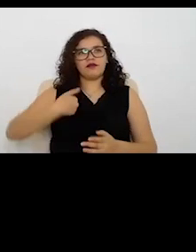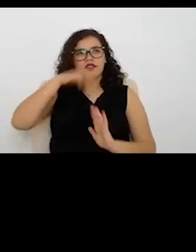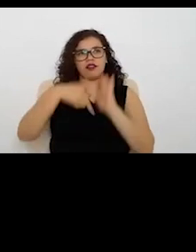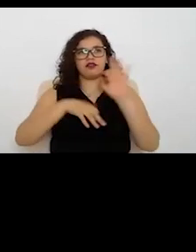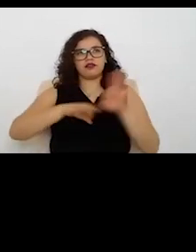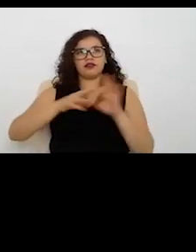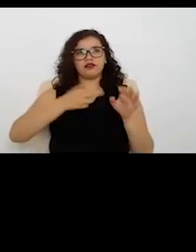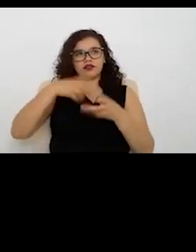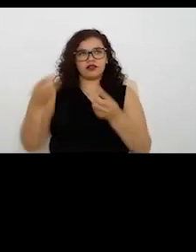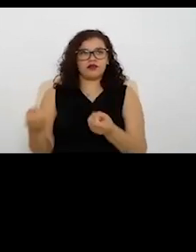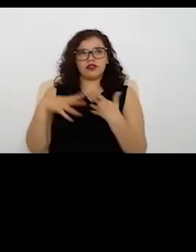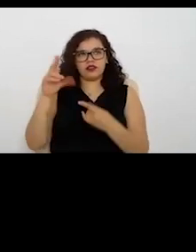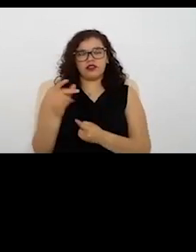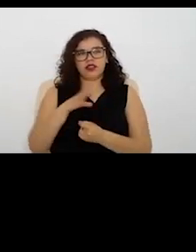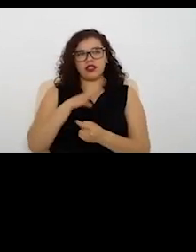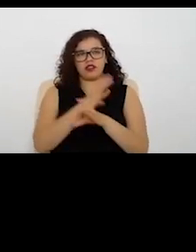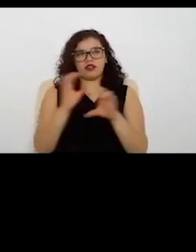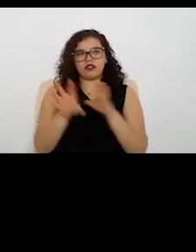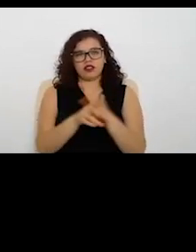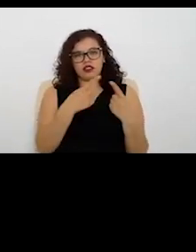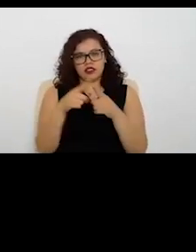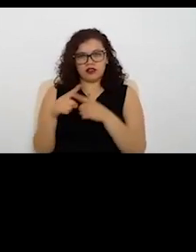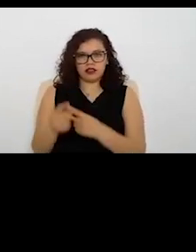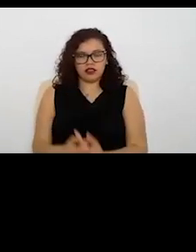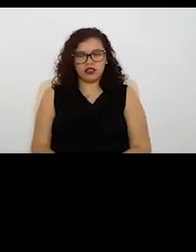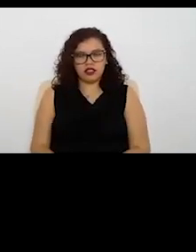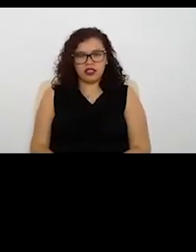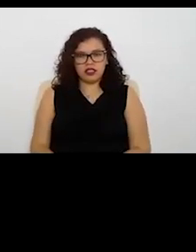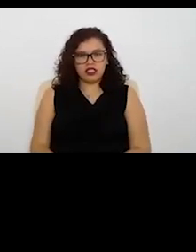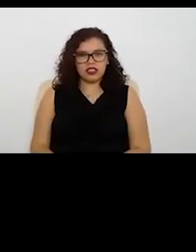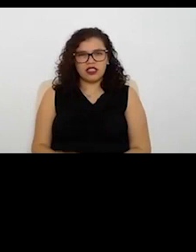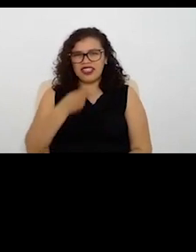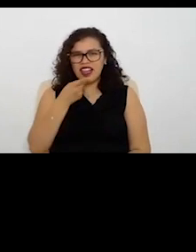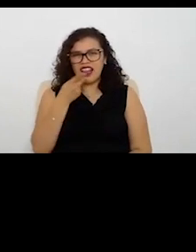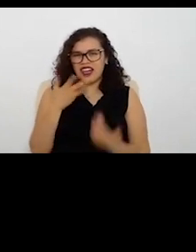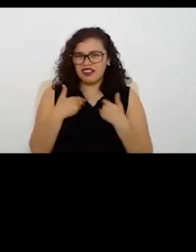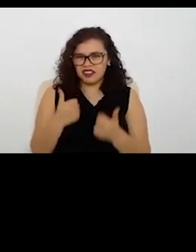pues entonces estamos hablando de una figura distinta, como puede ser la prestación de servicios profesionales.